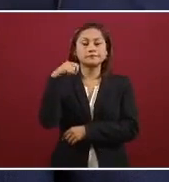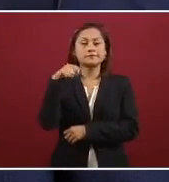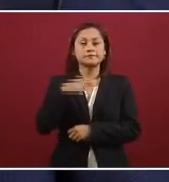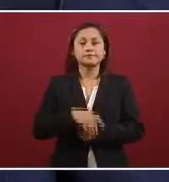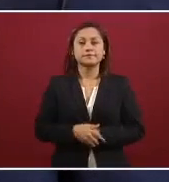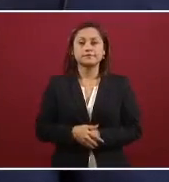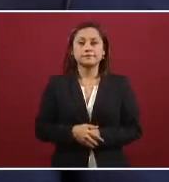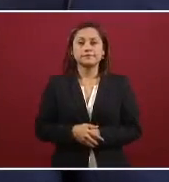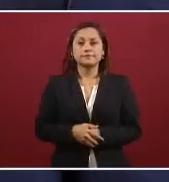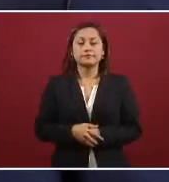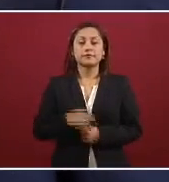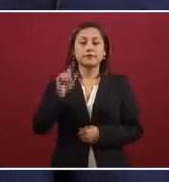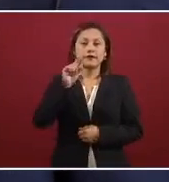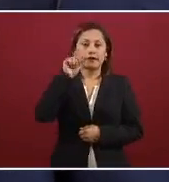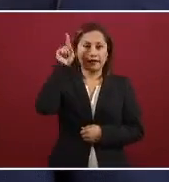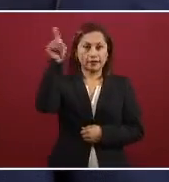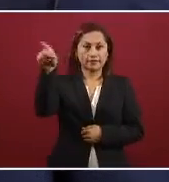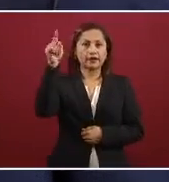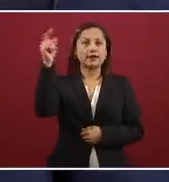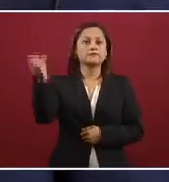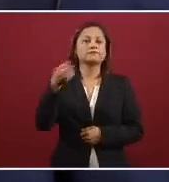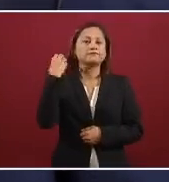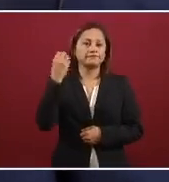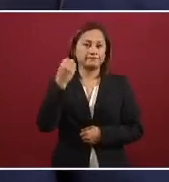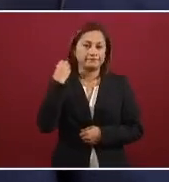y desde allá se va a llevar a cabo